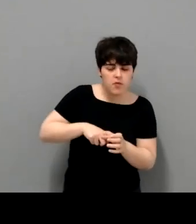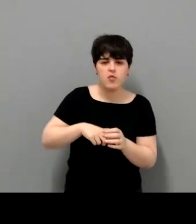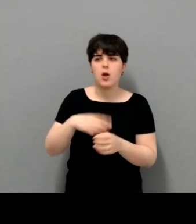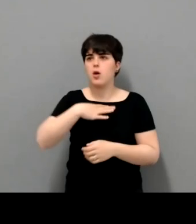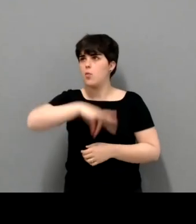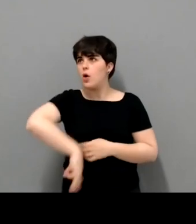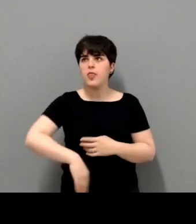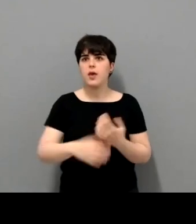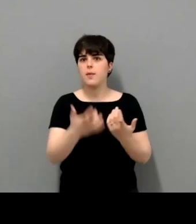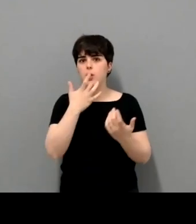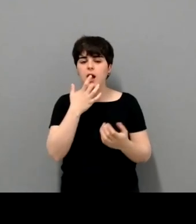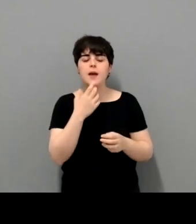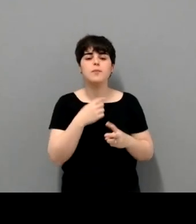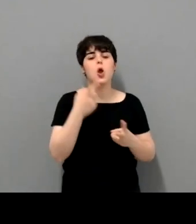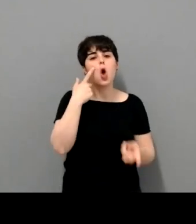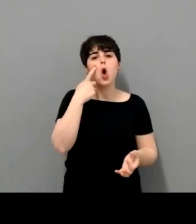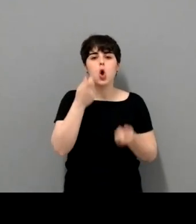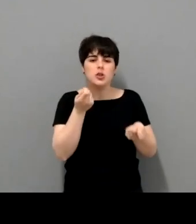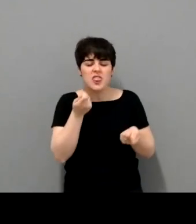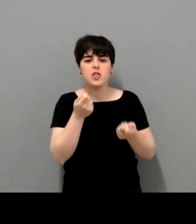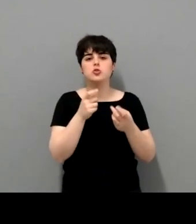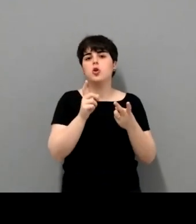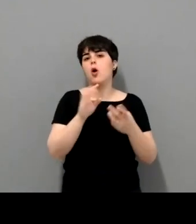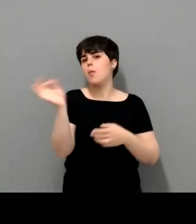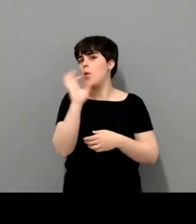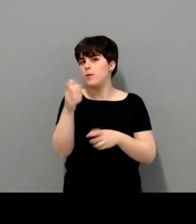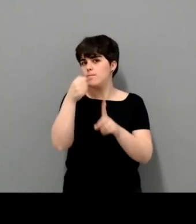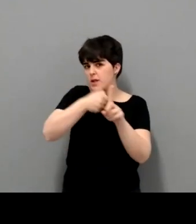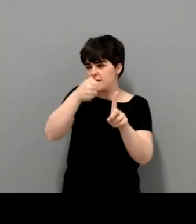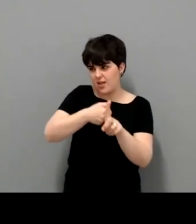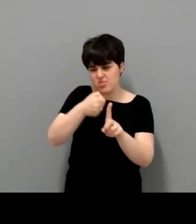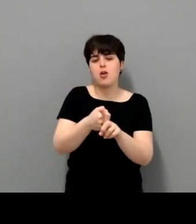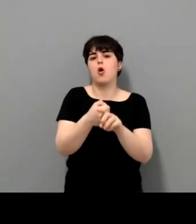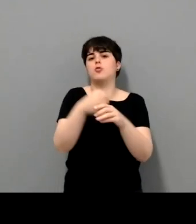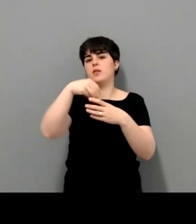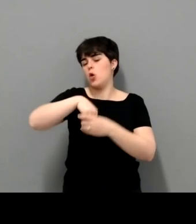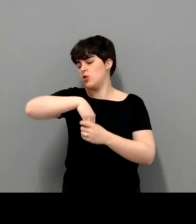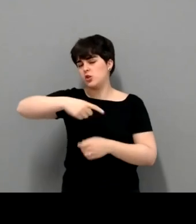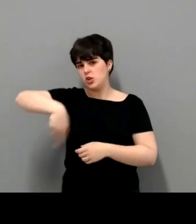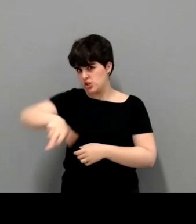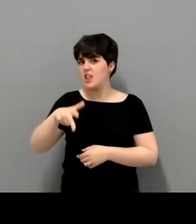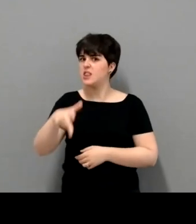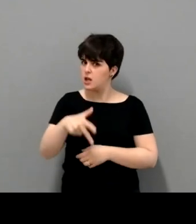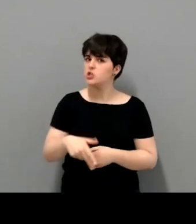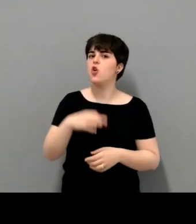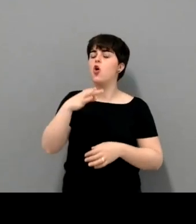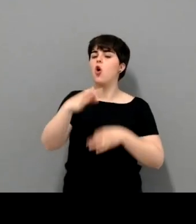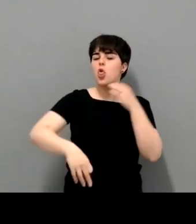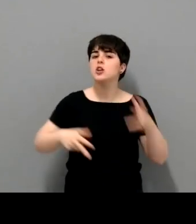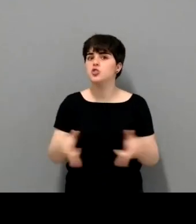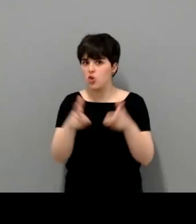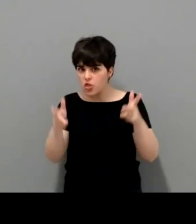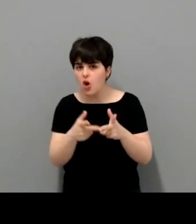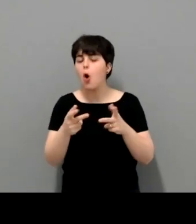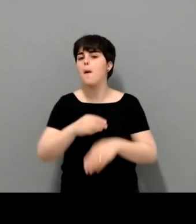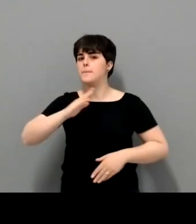el orden contencioso porque tengáis que pelear por una prestación a la que tengáis derecho, ya sea en el orden social, ya sea en el orden